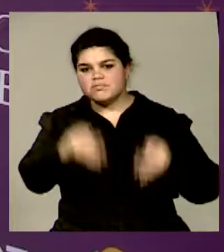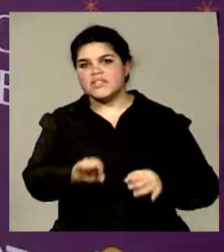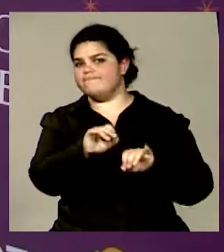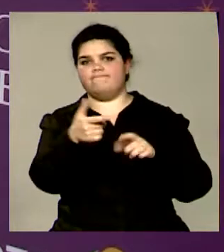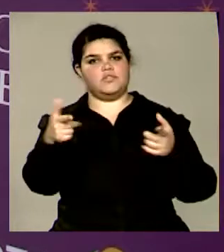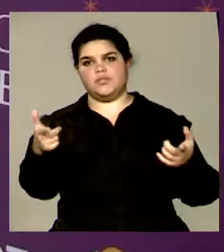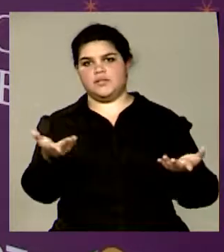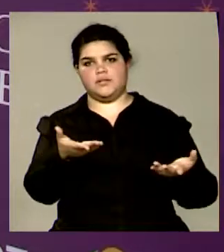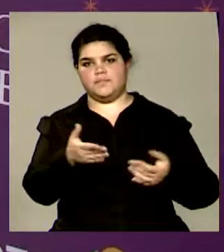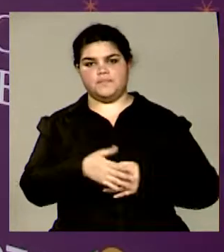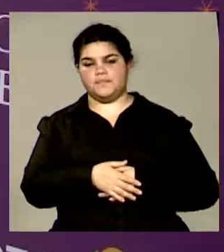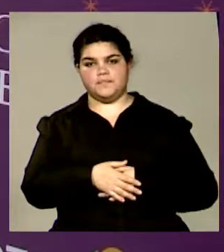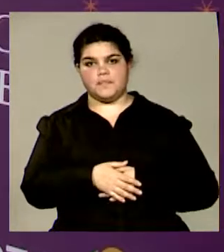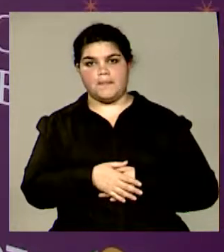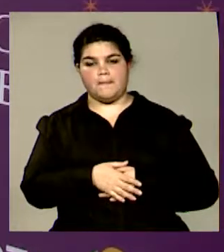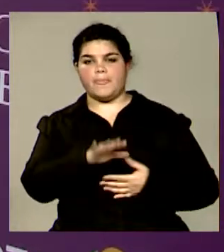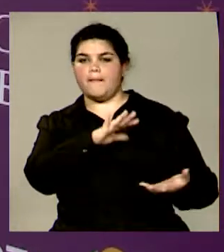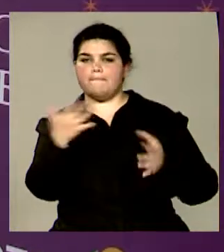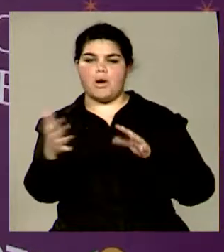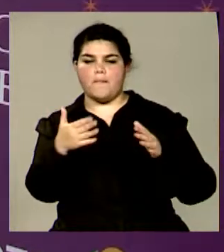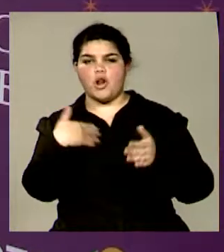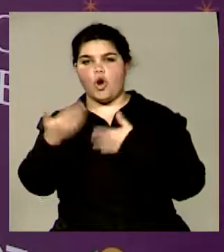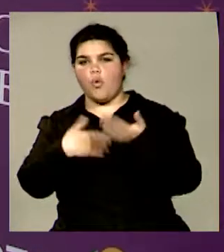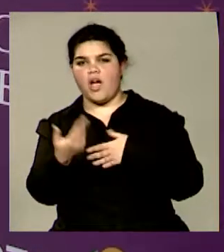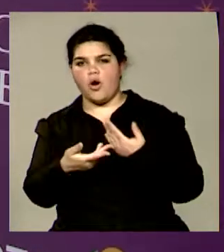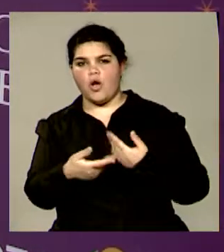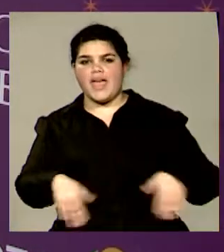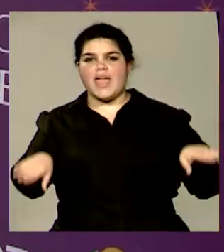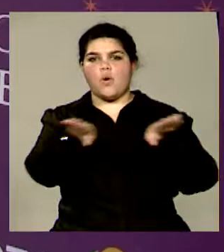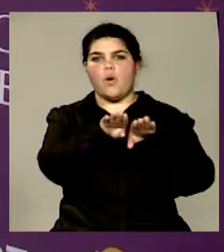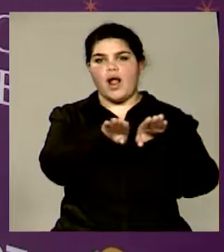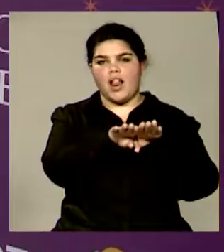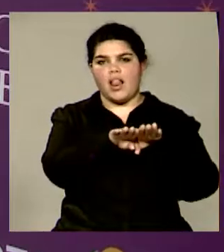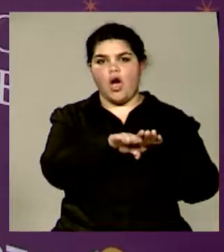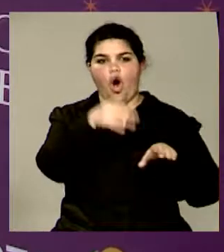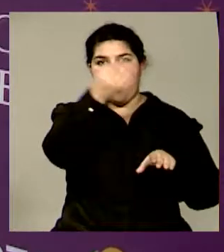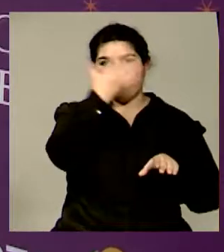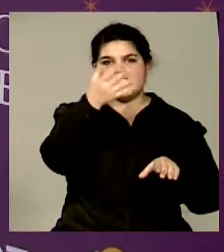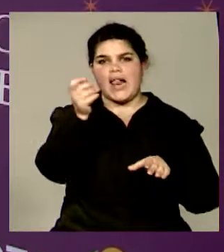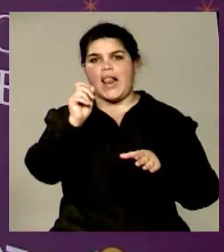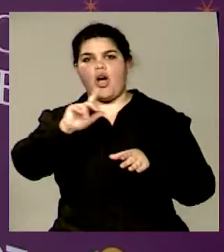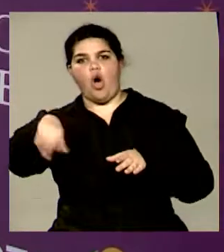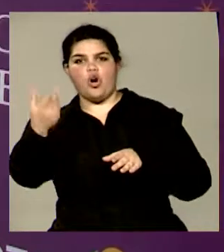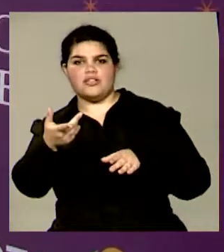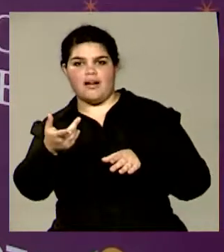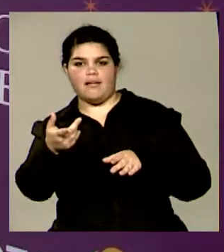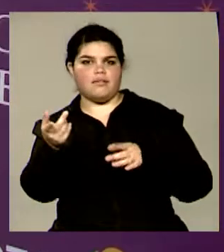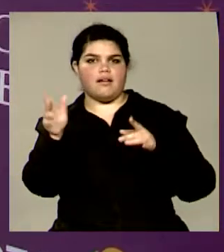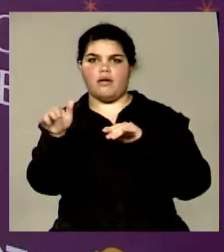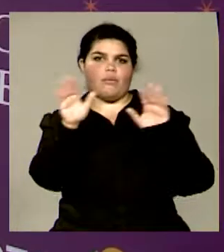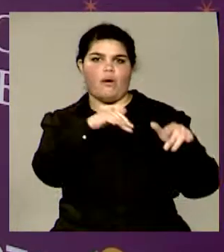menos que, digamos, se juega igual suma en la clandestina que en la oficial. Así que entendemos que encima nosotros